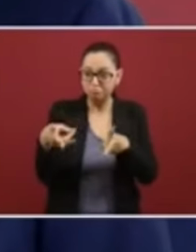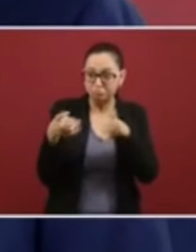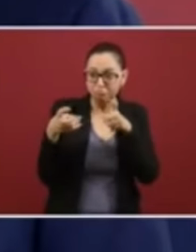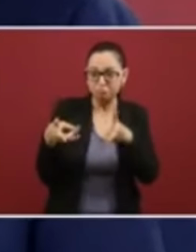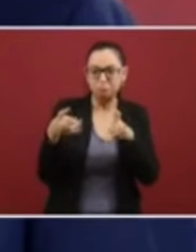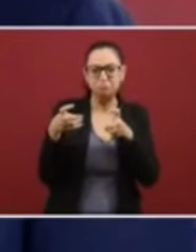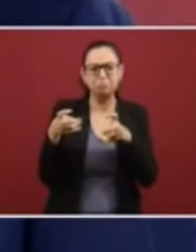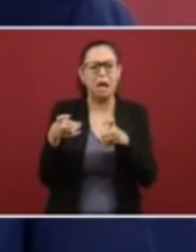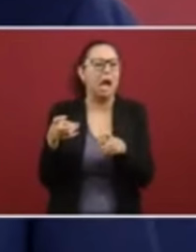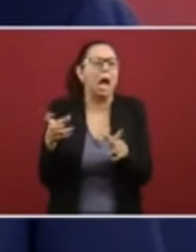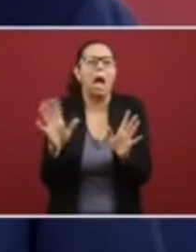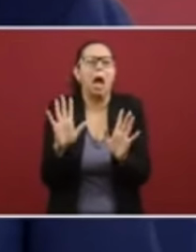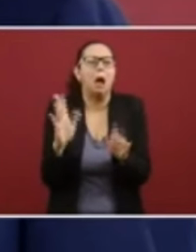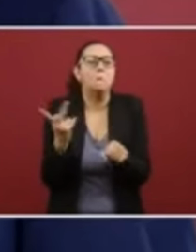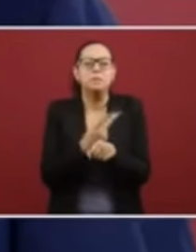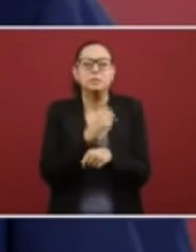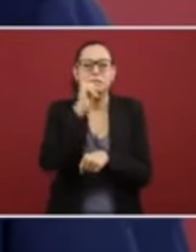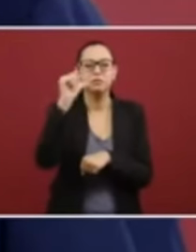podía salir bajo fianza.